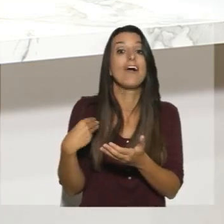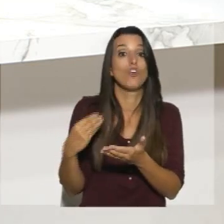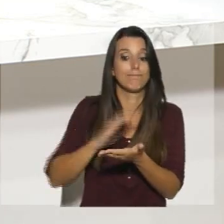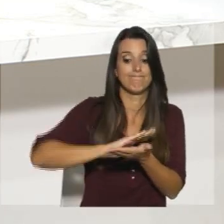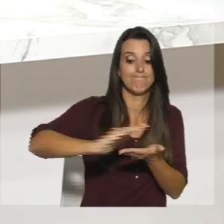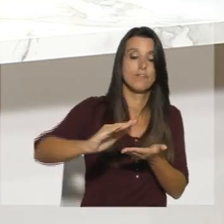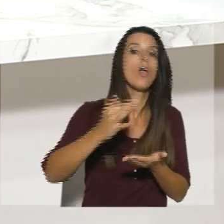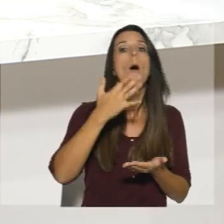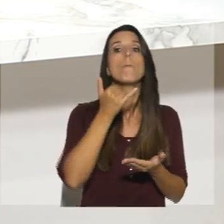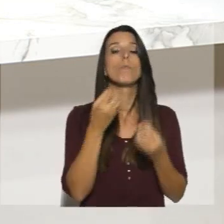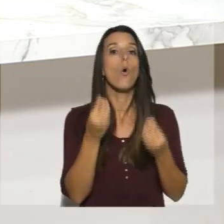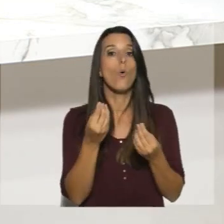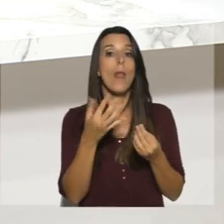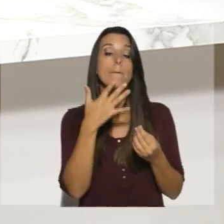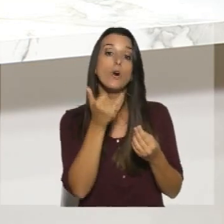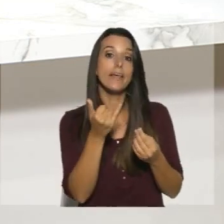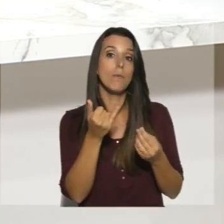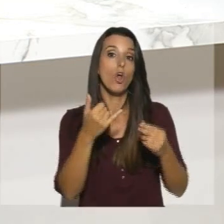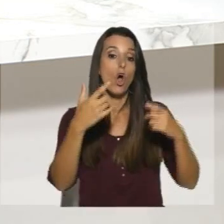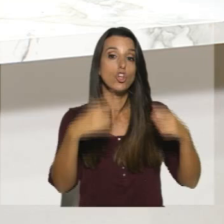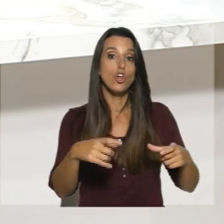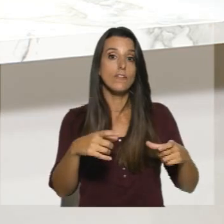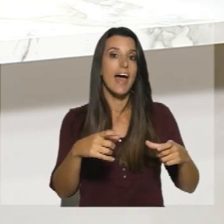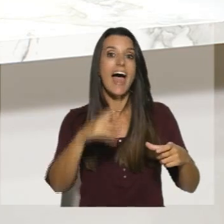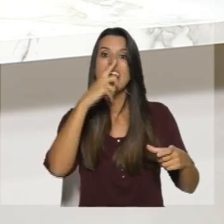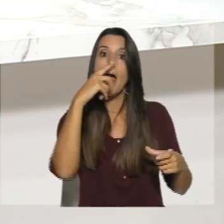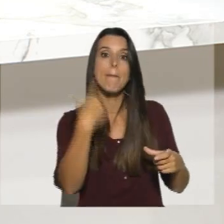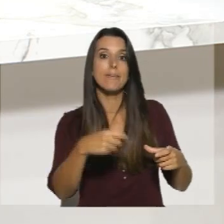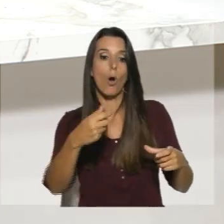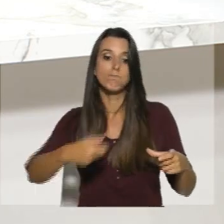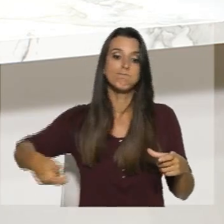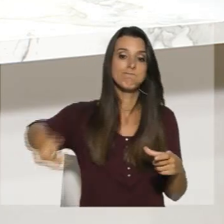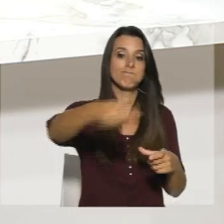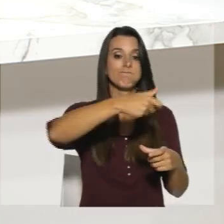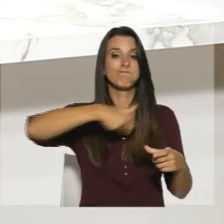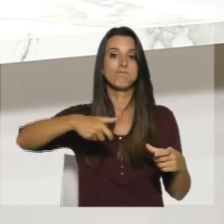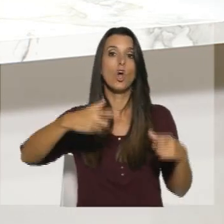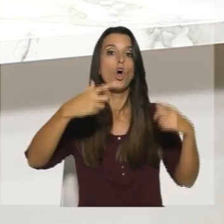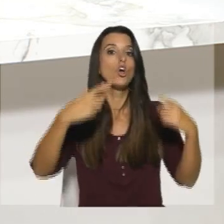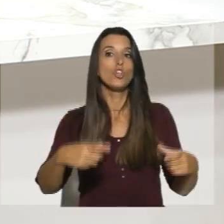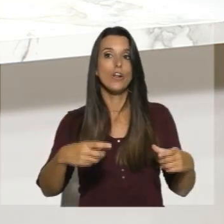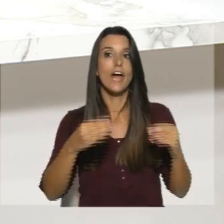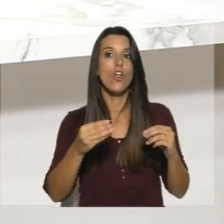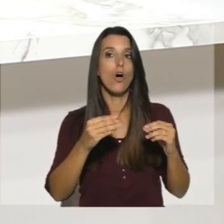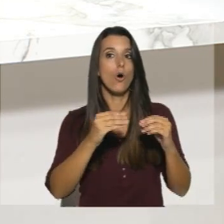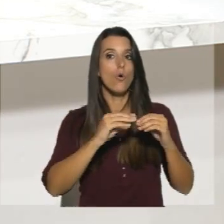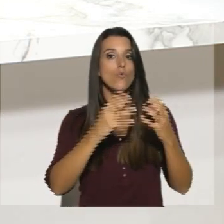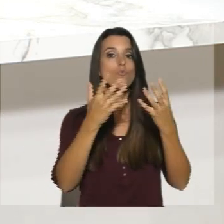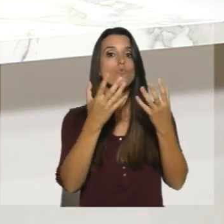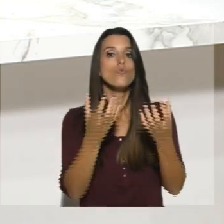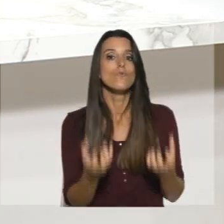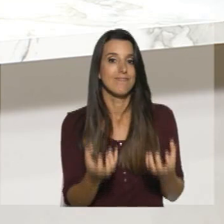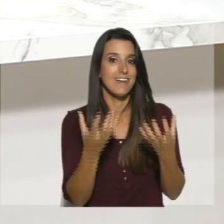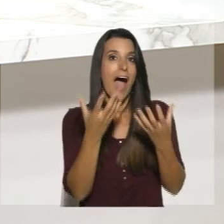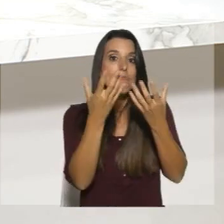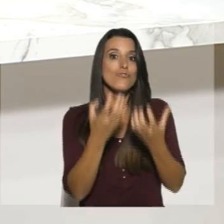vos cuando saques la torta caliente, lo bañás enseguida. Entonces, ¿qué va a pasar? Esa torta no te va a quedar, la cobertura te va a absorber todo ese baño que